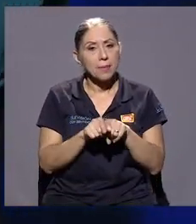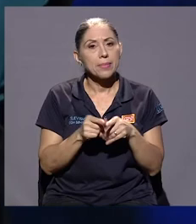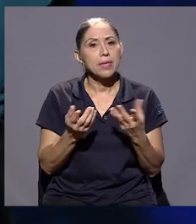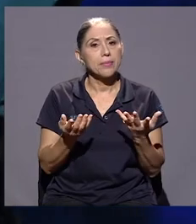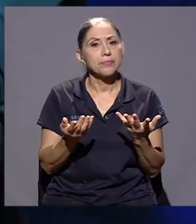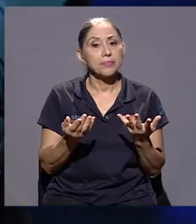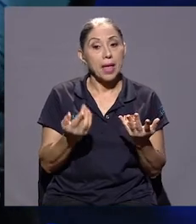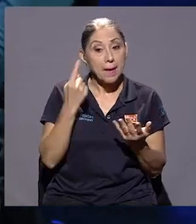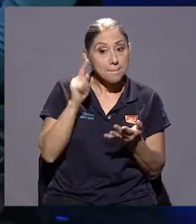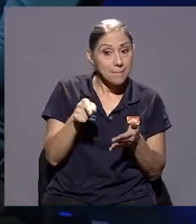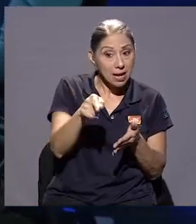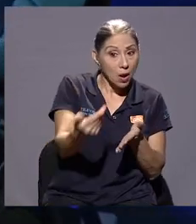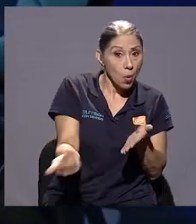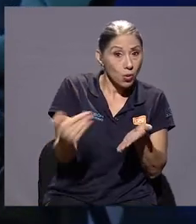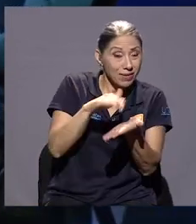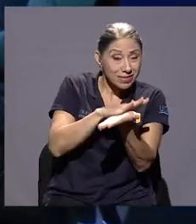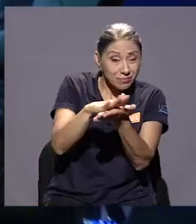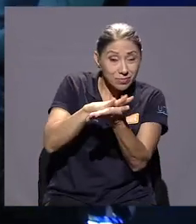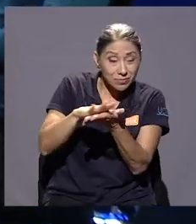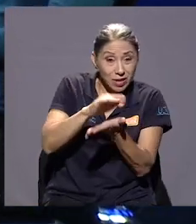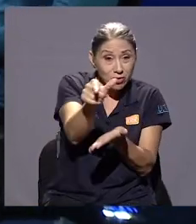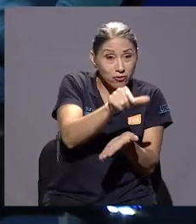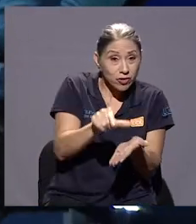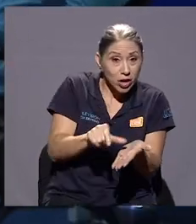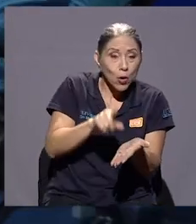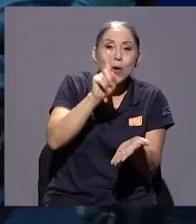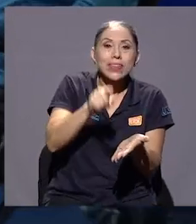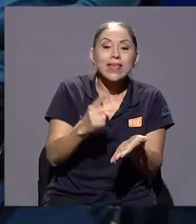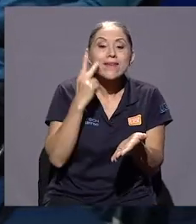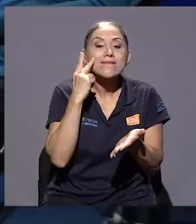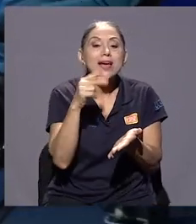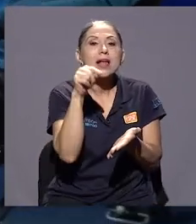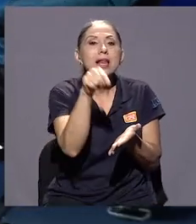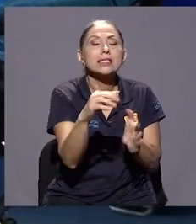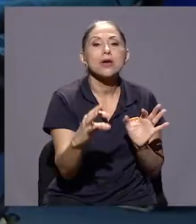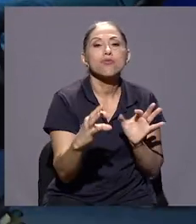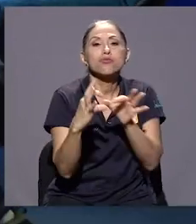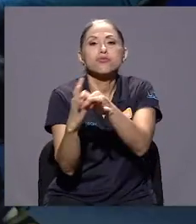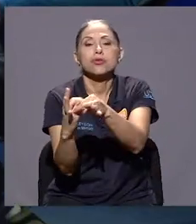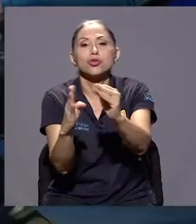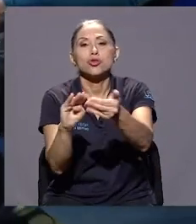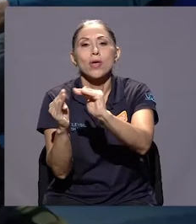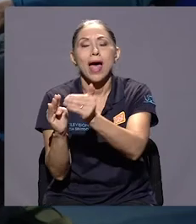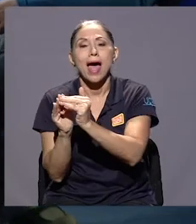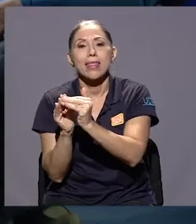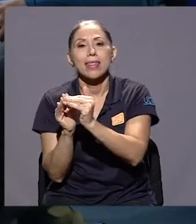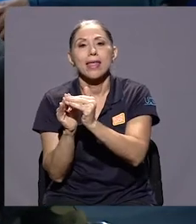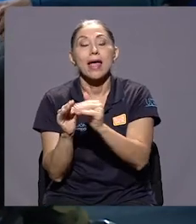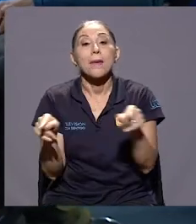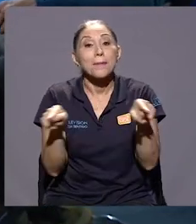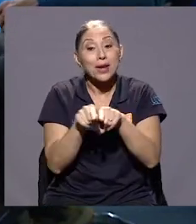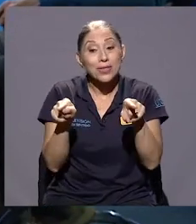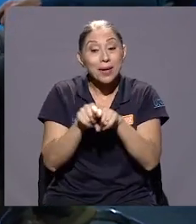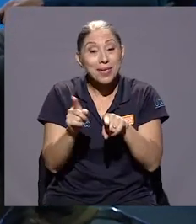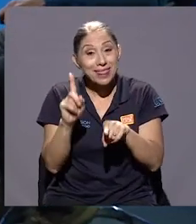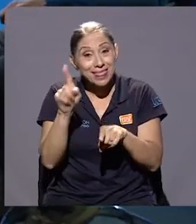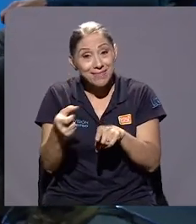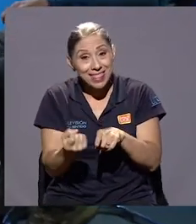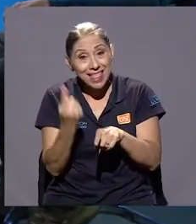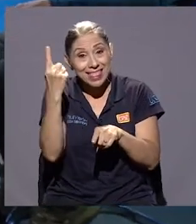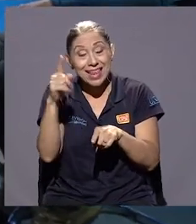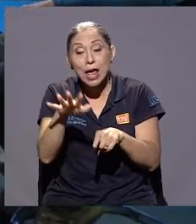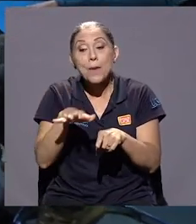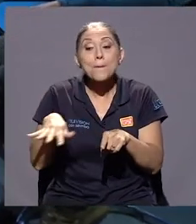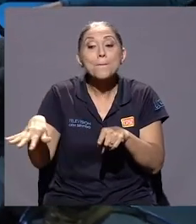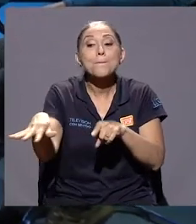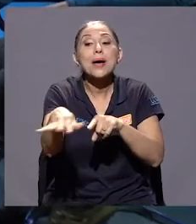tanto en su recuperación uno se puede ver el río es lado de la ciudad pero también entender que es un sistema mayor o sea que más bien en la ciudad que está en un